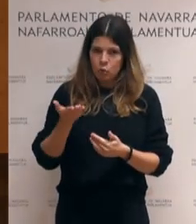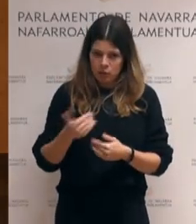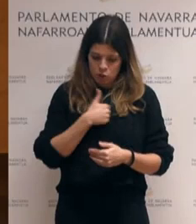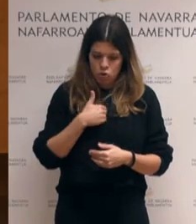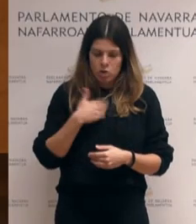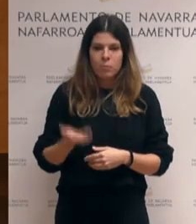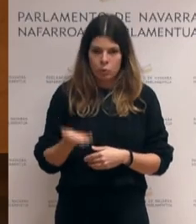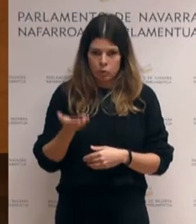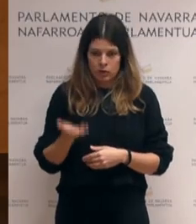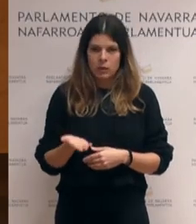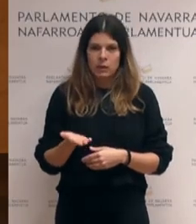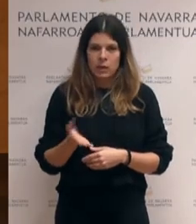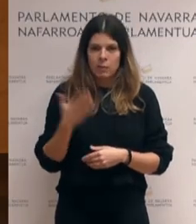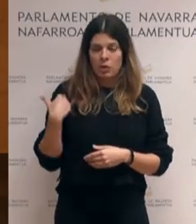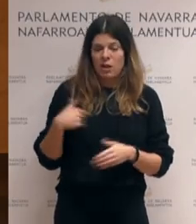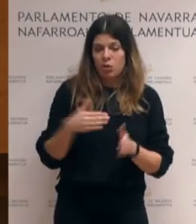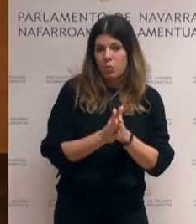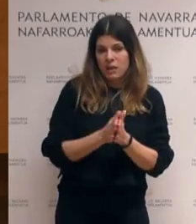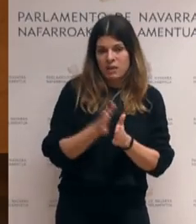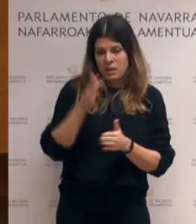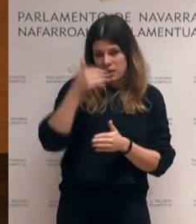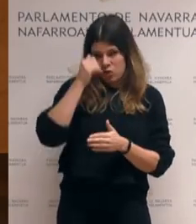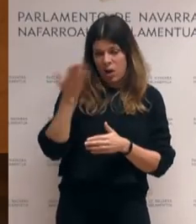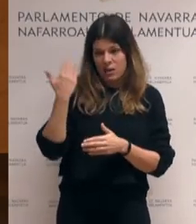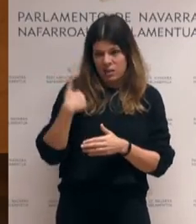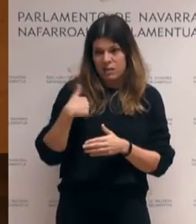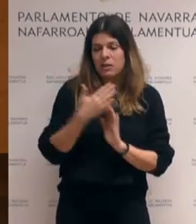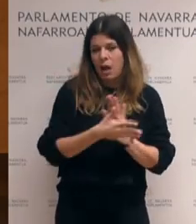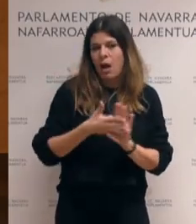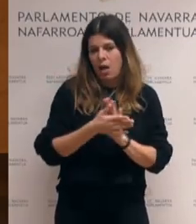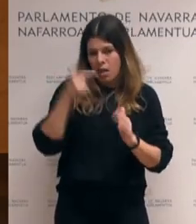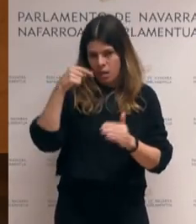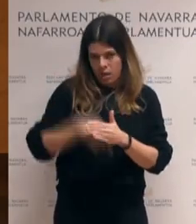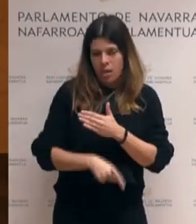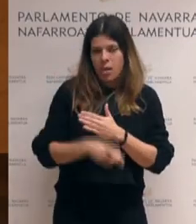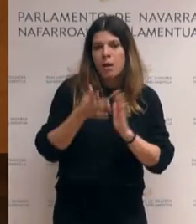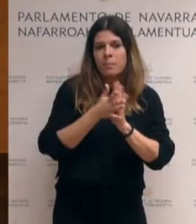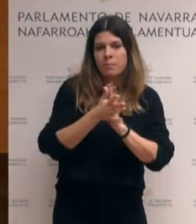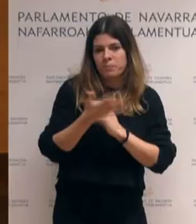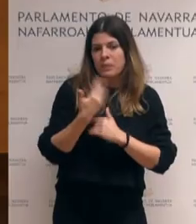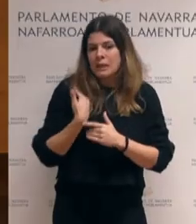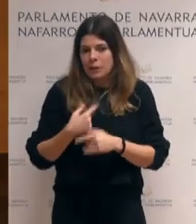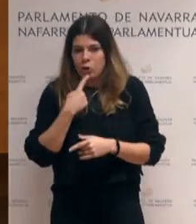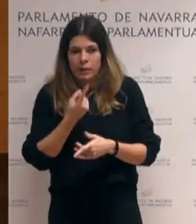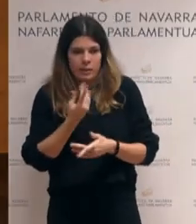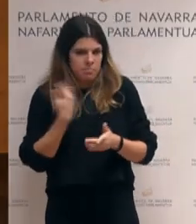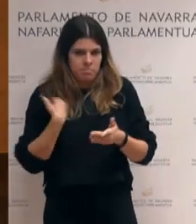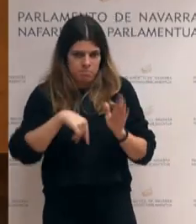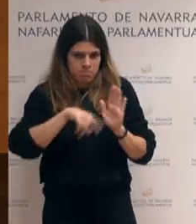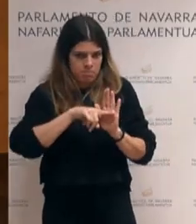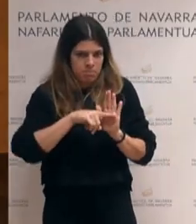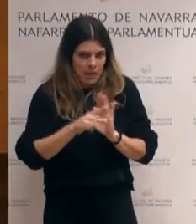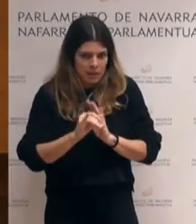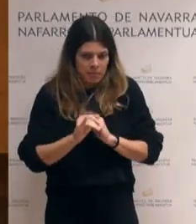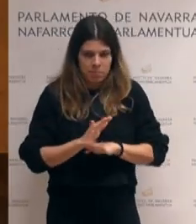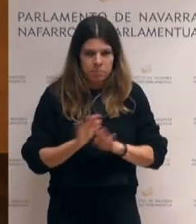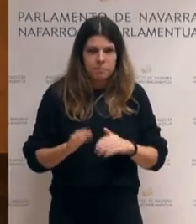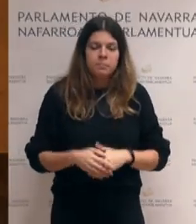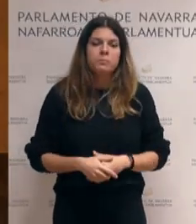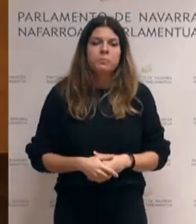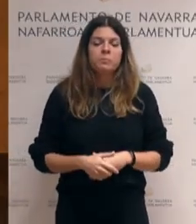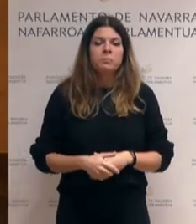hablado bastante en profundidad de este tema Pues bueno simplemente quería también dejar constancia pensamos que